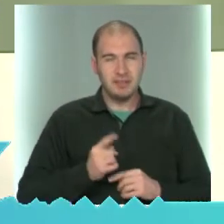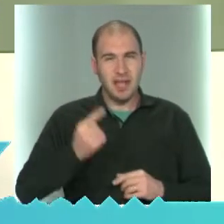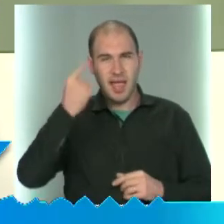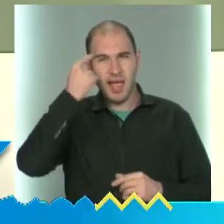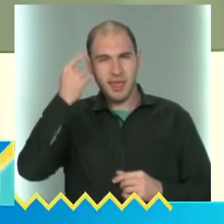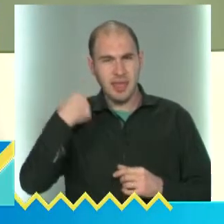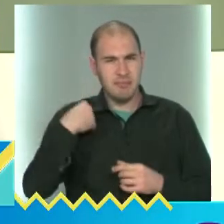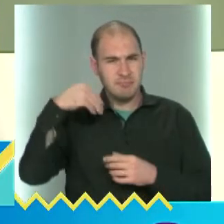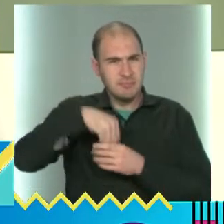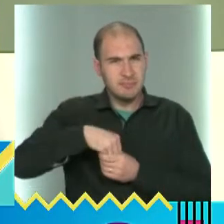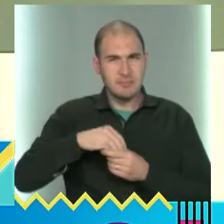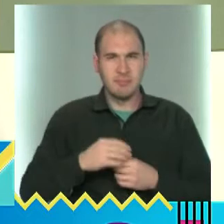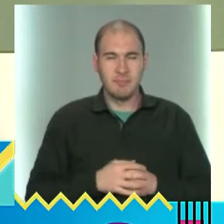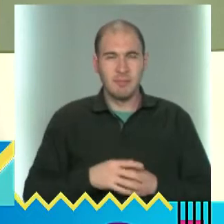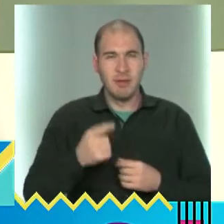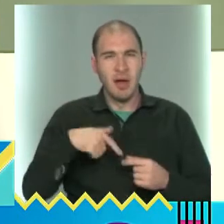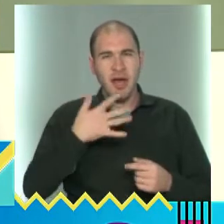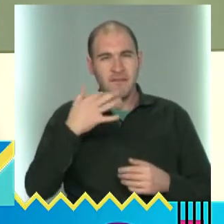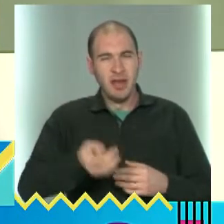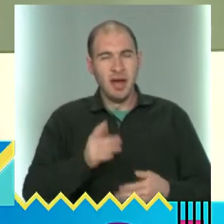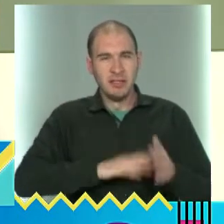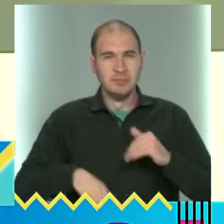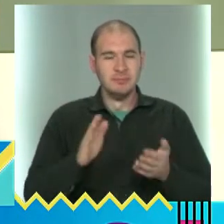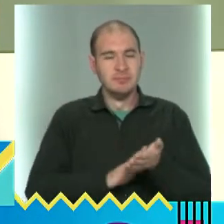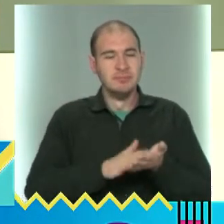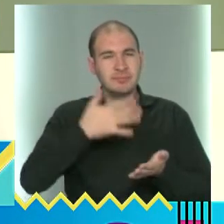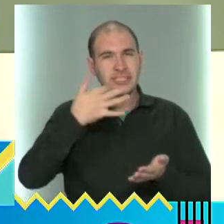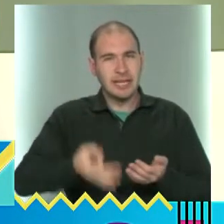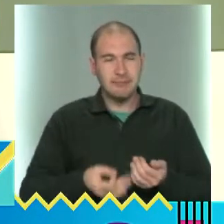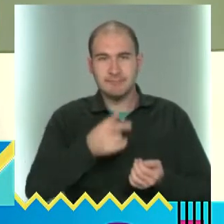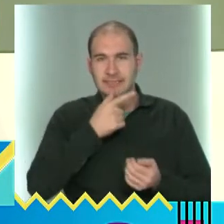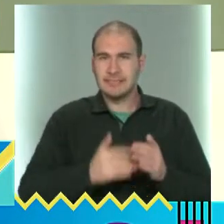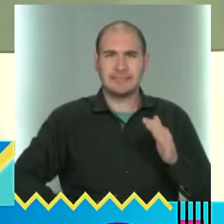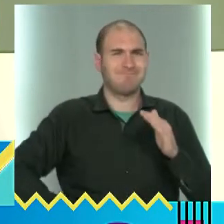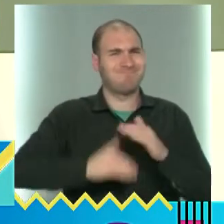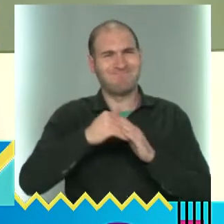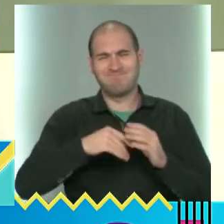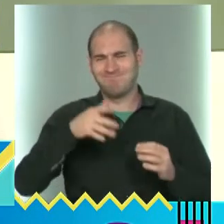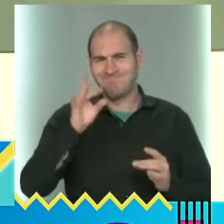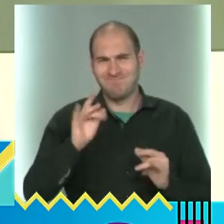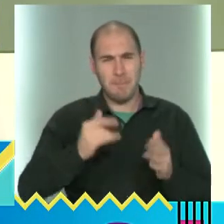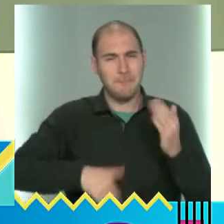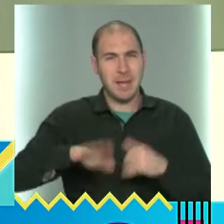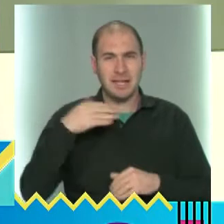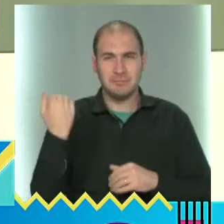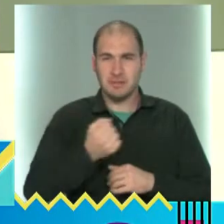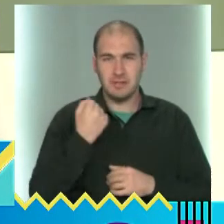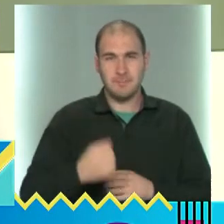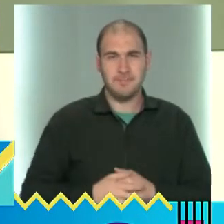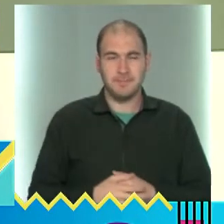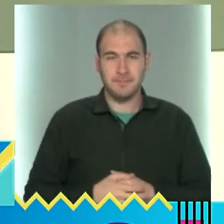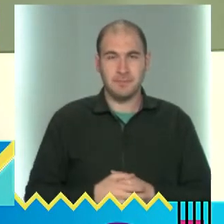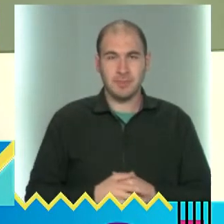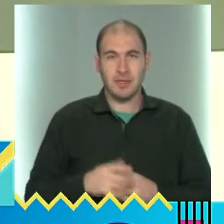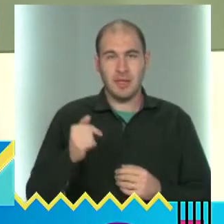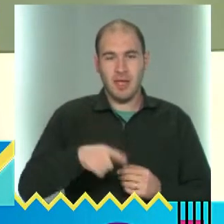que a uno se le ocurre a la realidad, o sea, concretarla, parece el máximo desafío y lo más importante